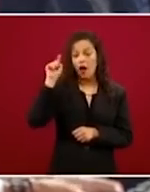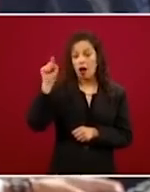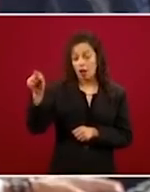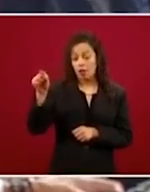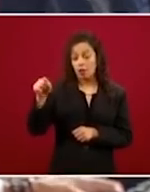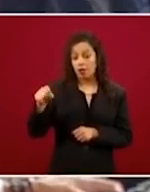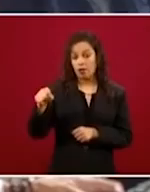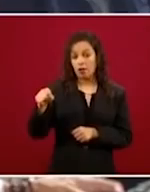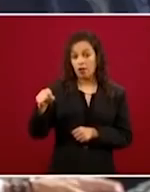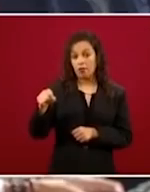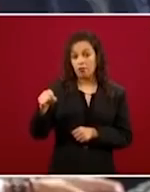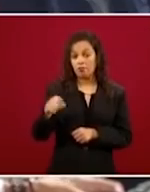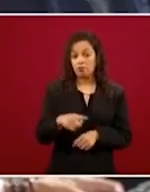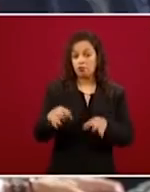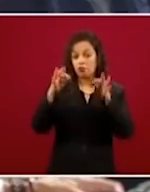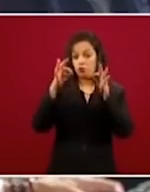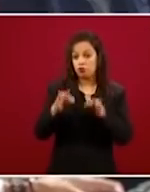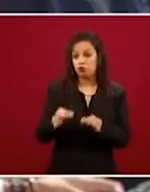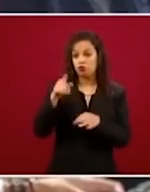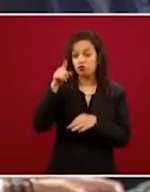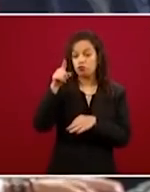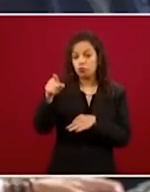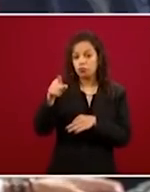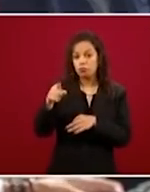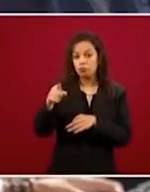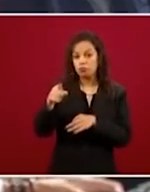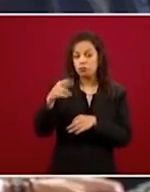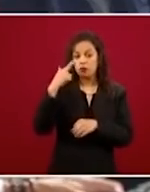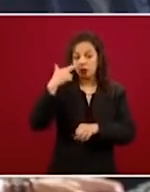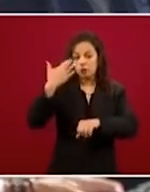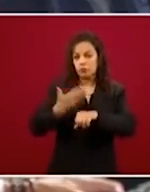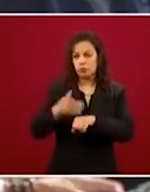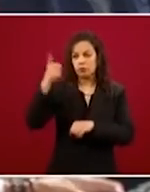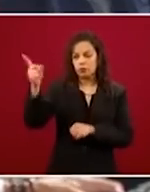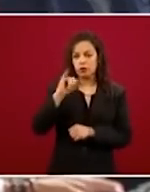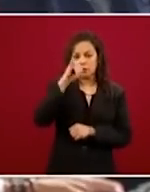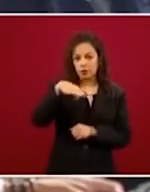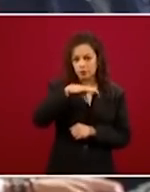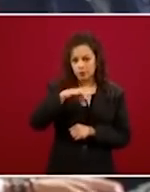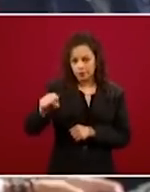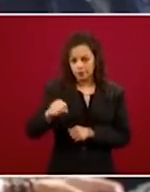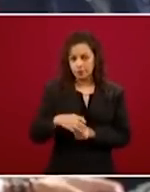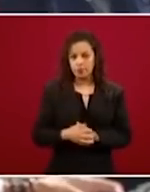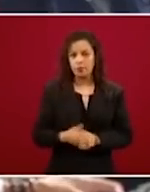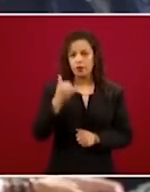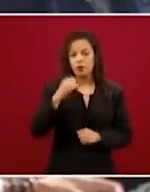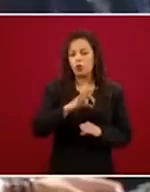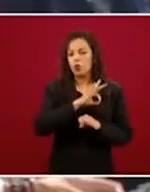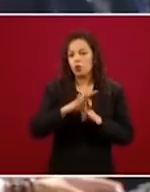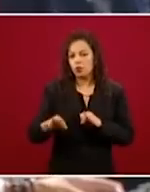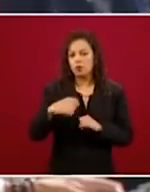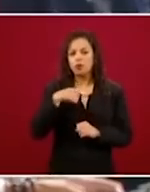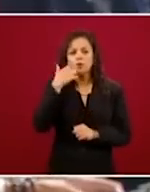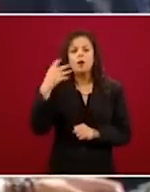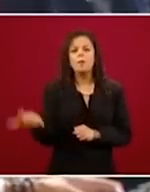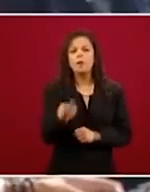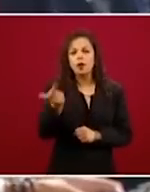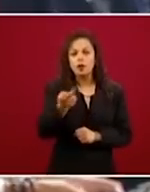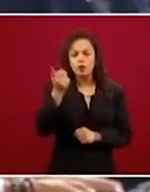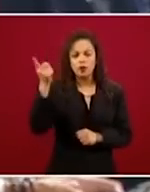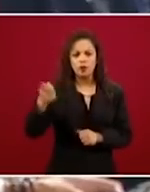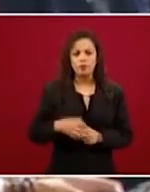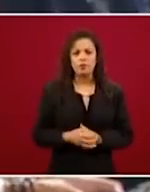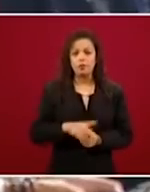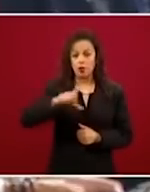seguro social y finalmente preguntarle si el gobierno